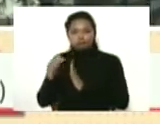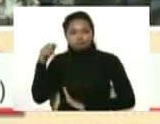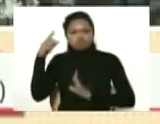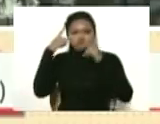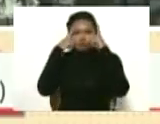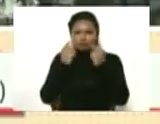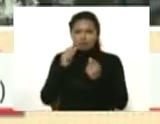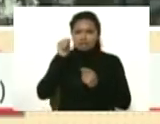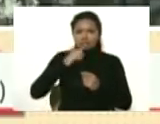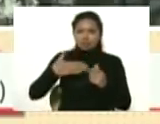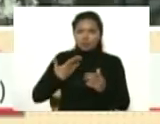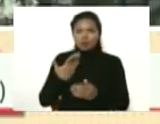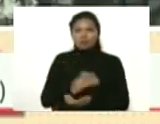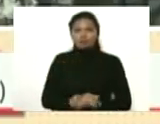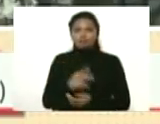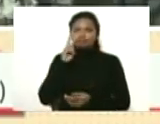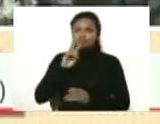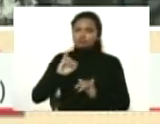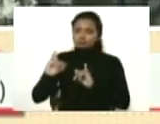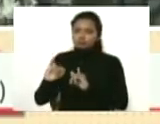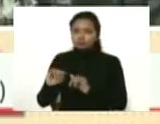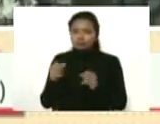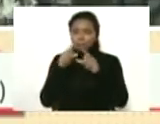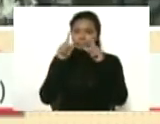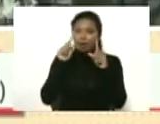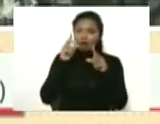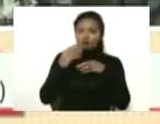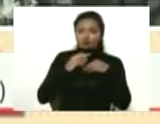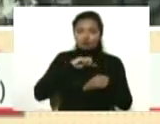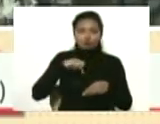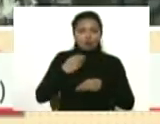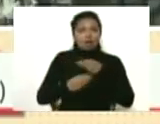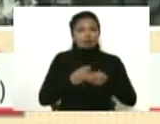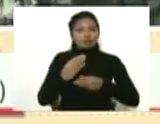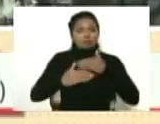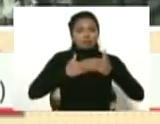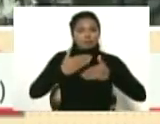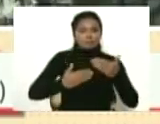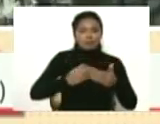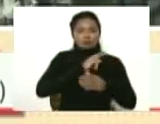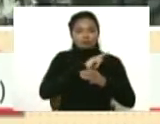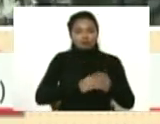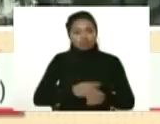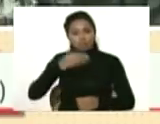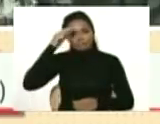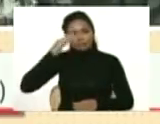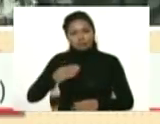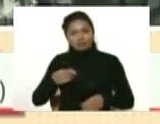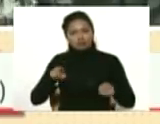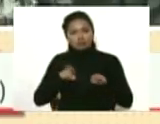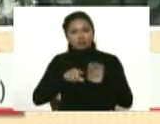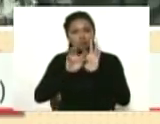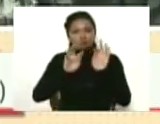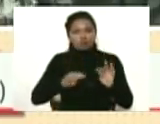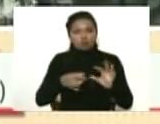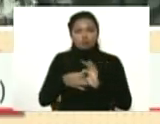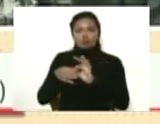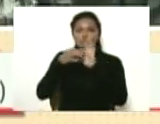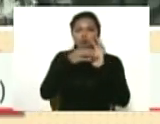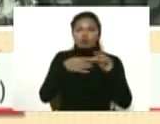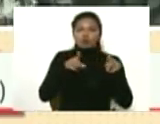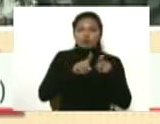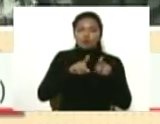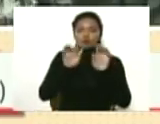profesional. Fíjense ustedes el milagro que vamos haciendo. Mientras más poder militar, más unión